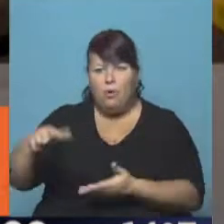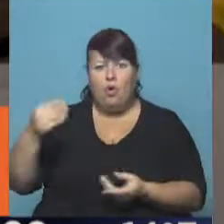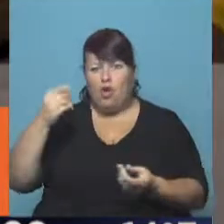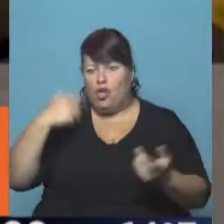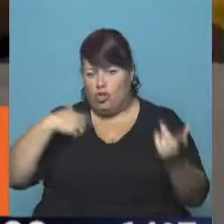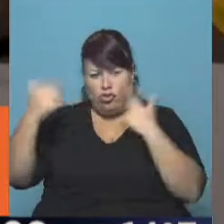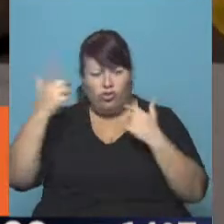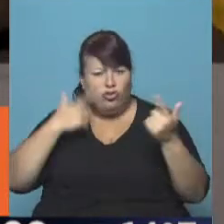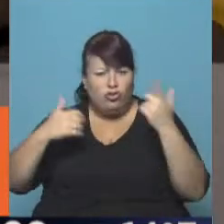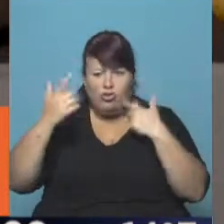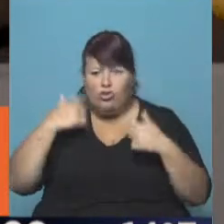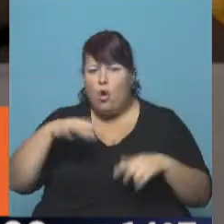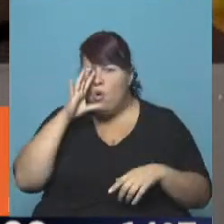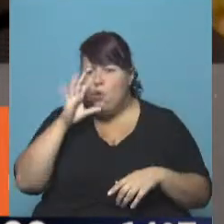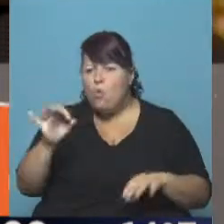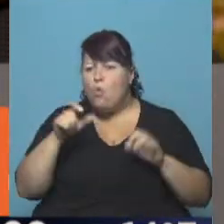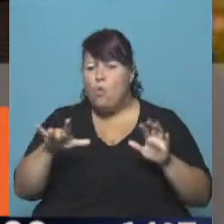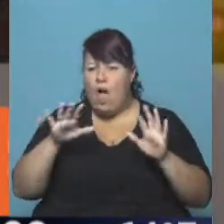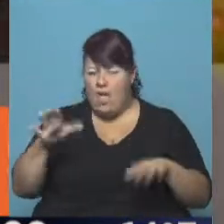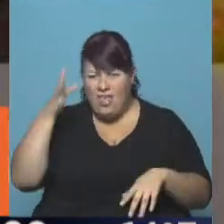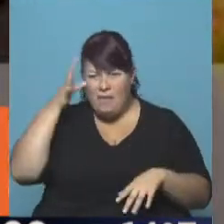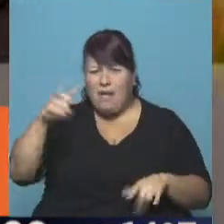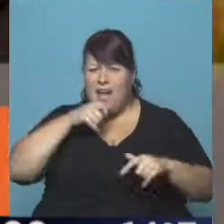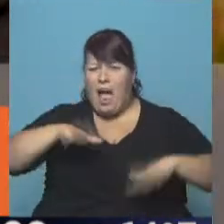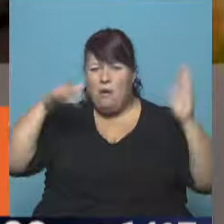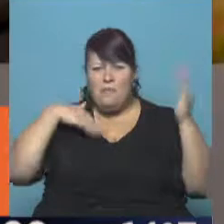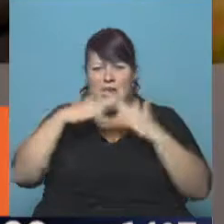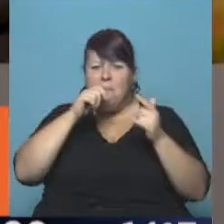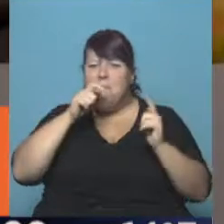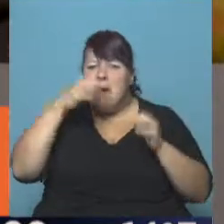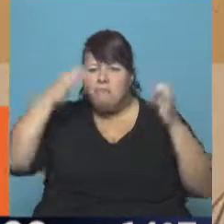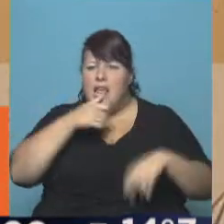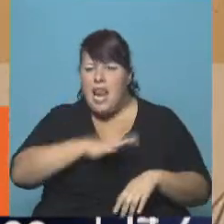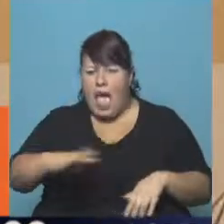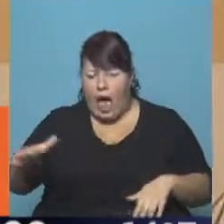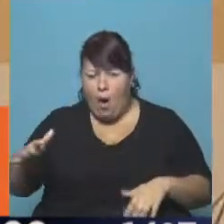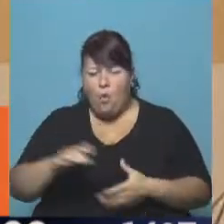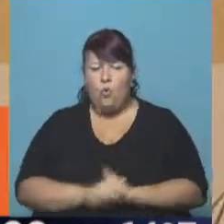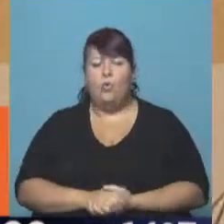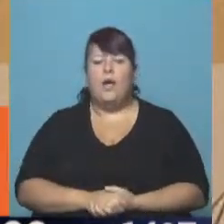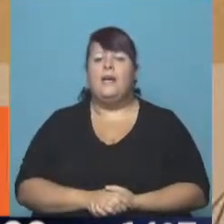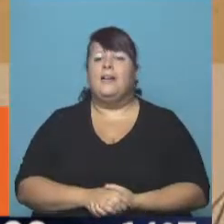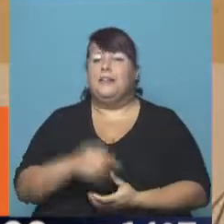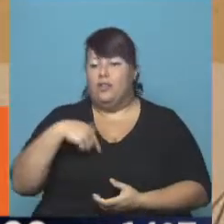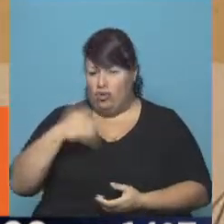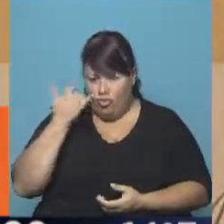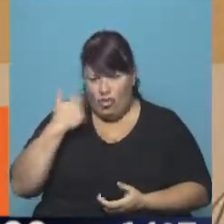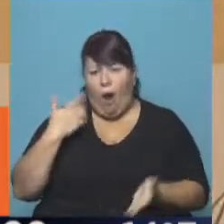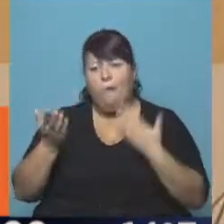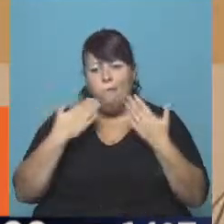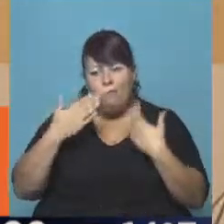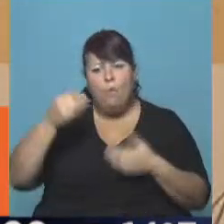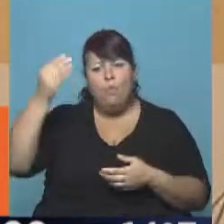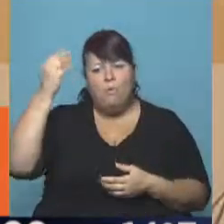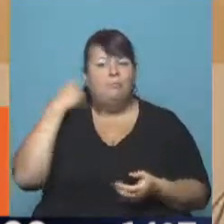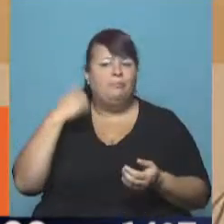llorábamos porque nunca había un pasado tan tan tanta agua en mi casa que parecía una laguna y esto eso ya lo había hablado varias